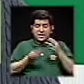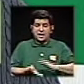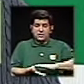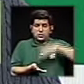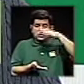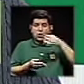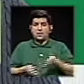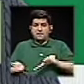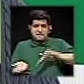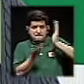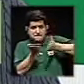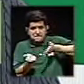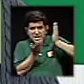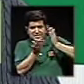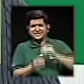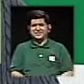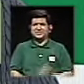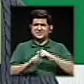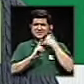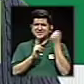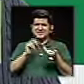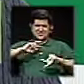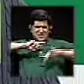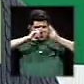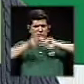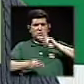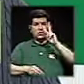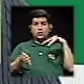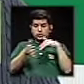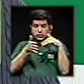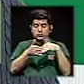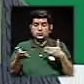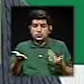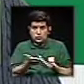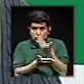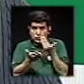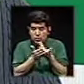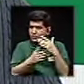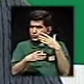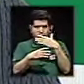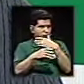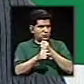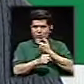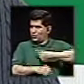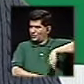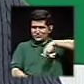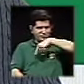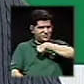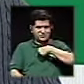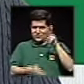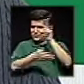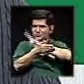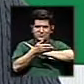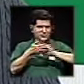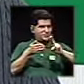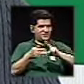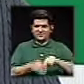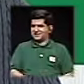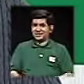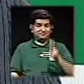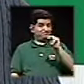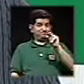exportaciones es muy paradójico porque han habido dos estudios recientes no hechos por nosotros en las universidades sino